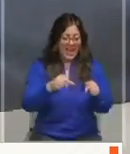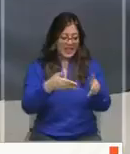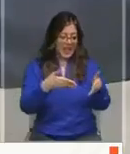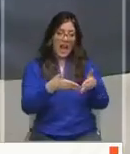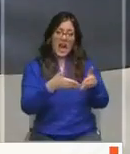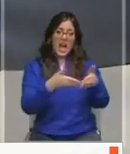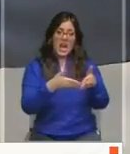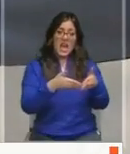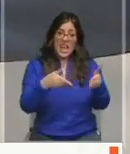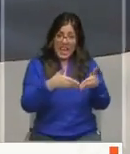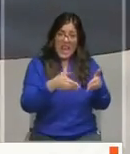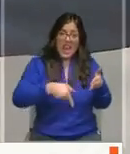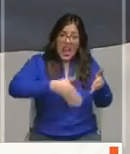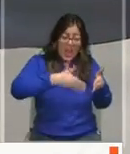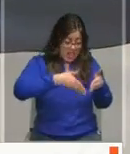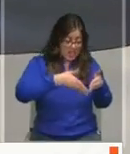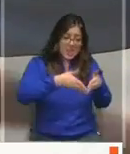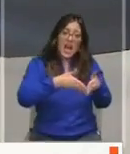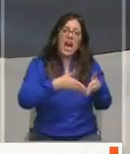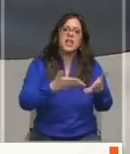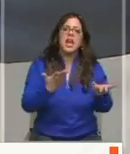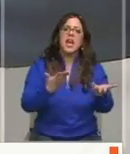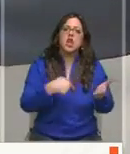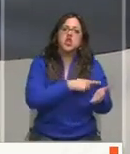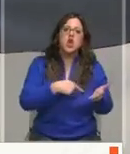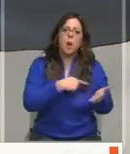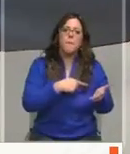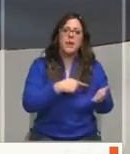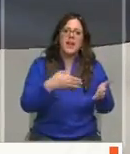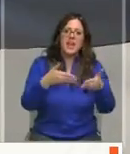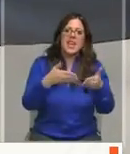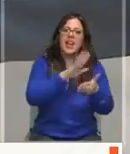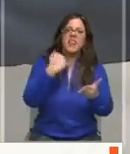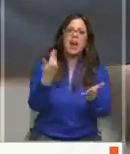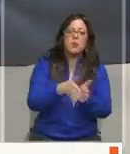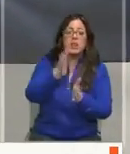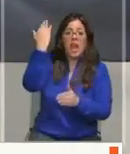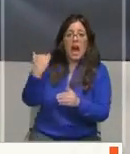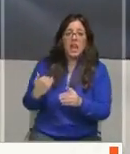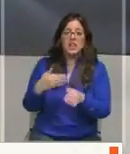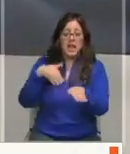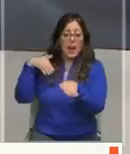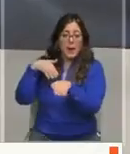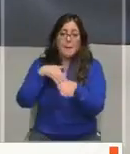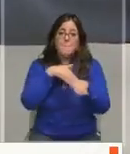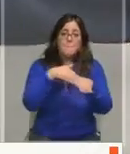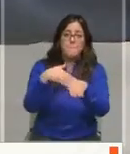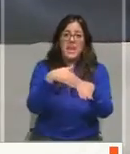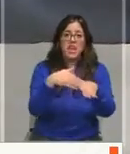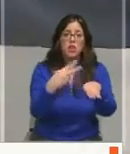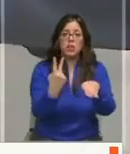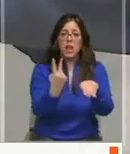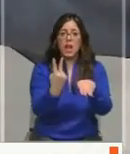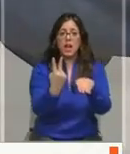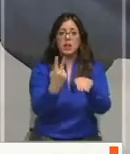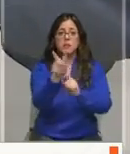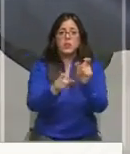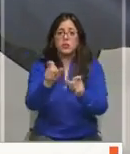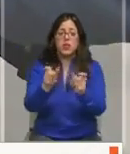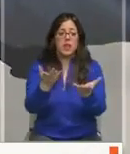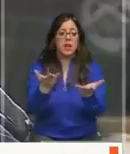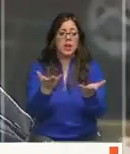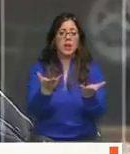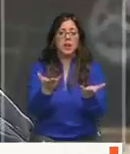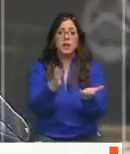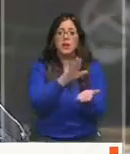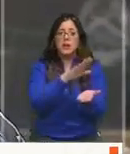con Departa, porque aquí el mes pasado igual atropellaron a un caballero, una micro aquí. Igual quedaron graves los dos, y eso pasó hace como un mes y medio